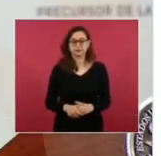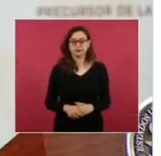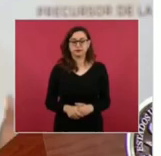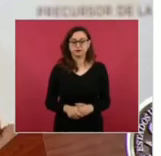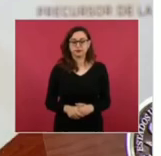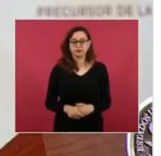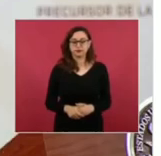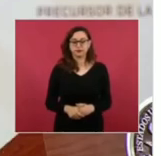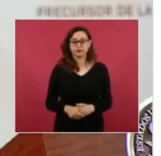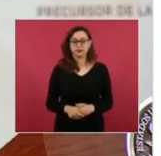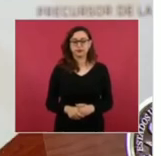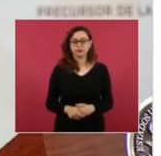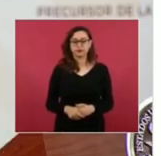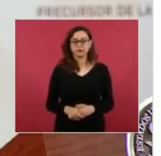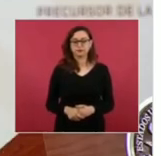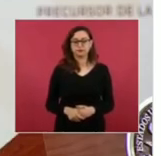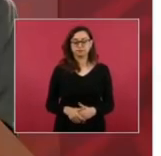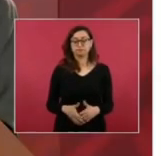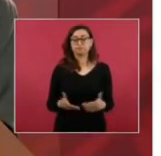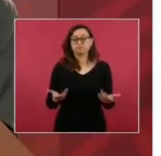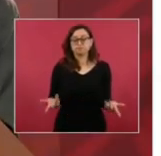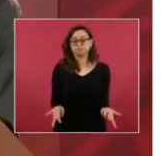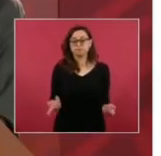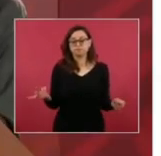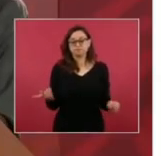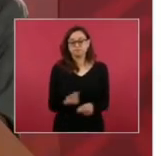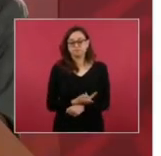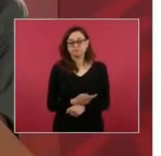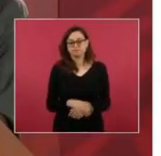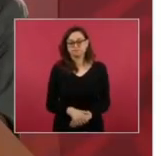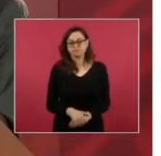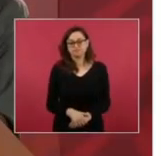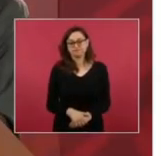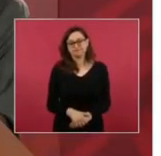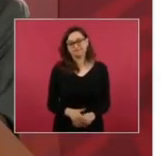y me equivoqué